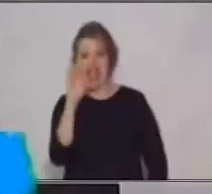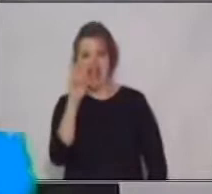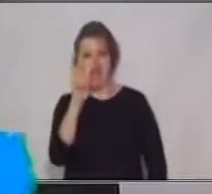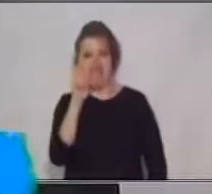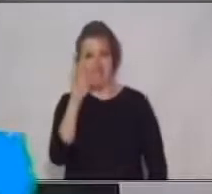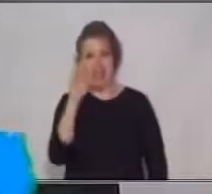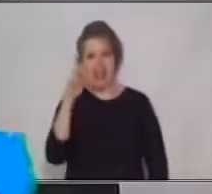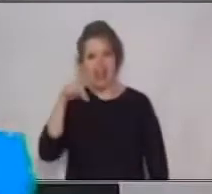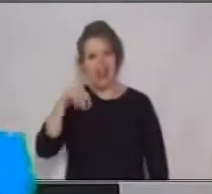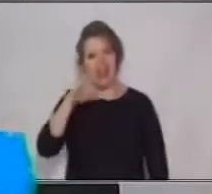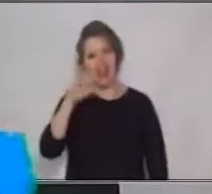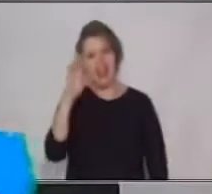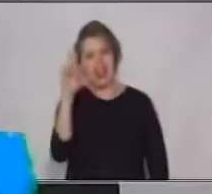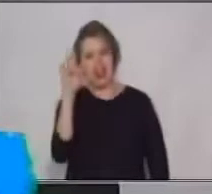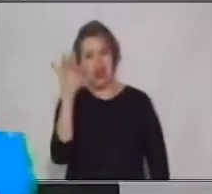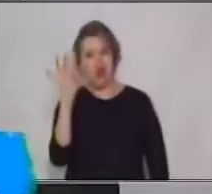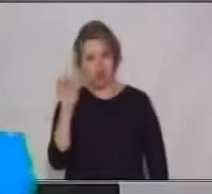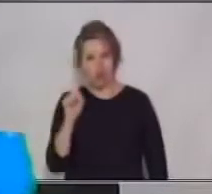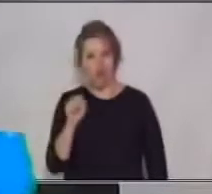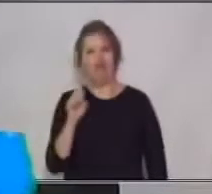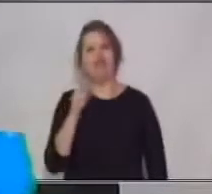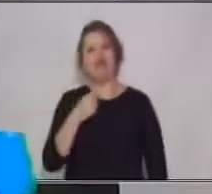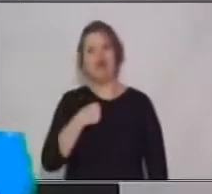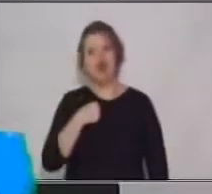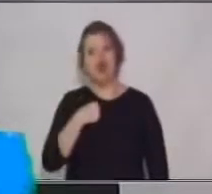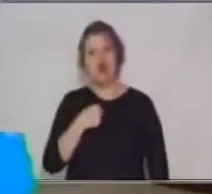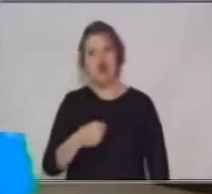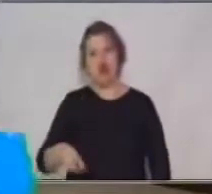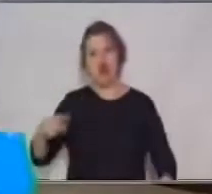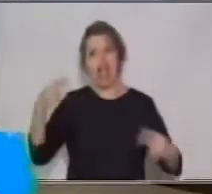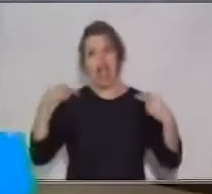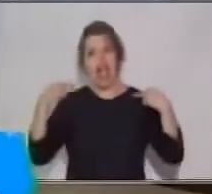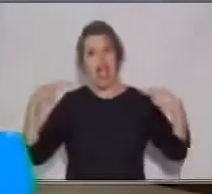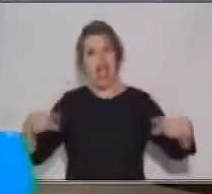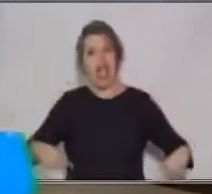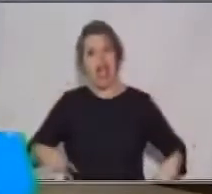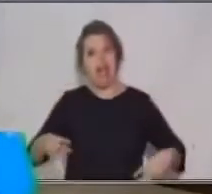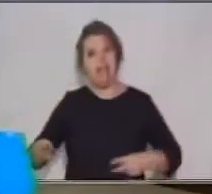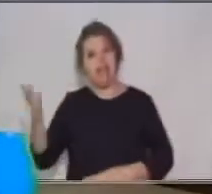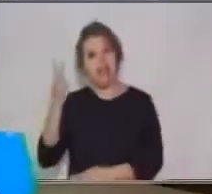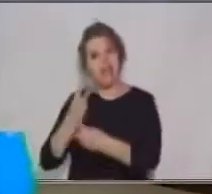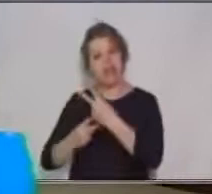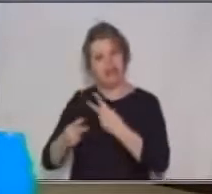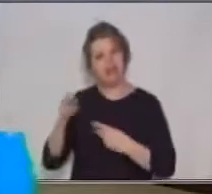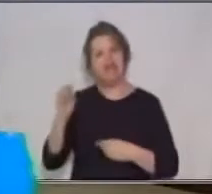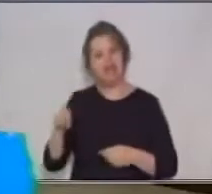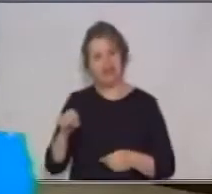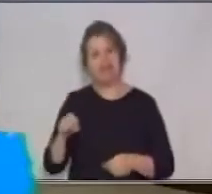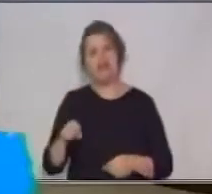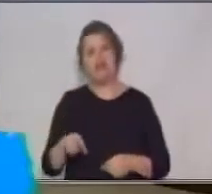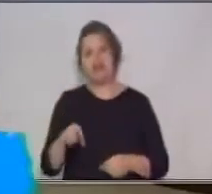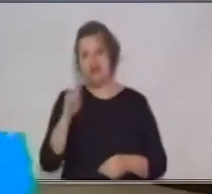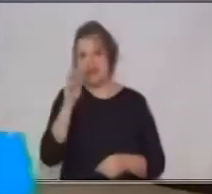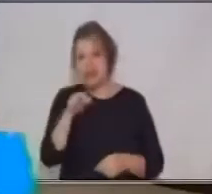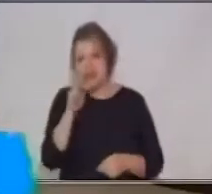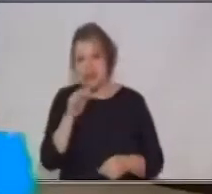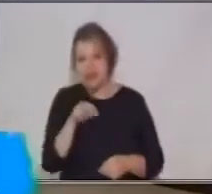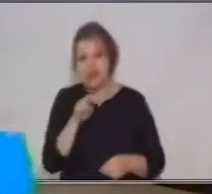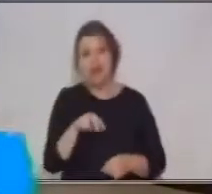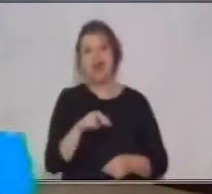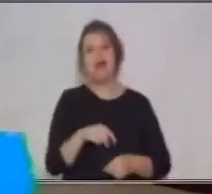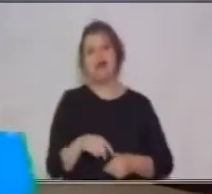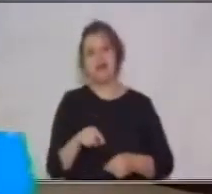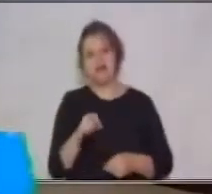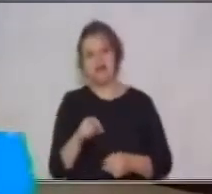auxiliar va a ser específicamente porque el verbo haber cuando se conjugue siempre va a necesitar de un participio. En este caso nosotros